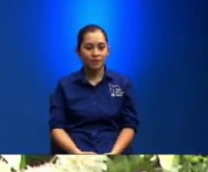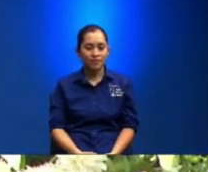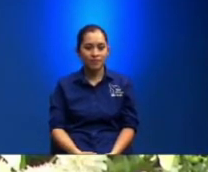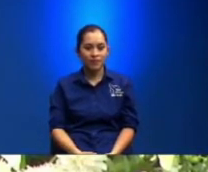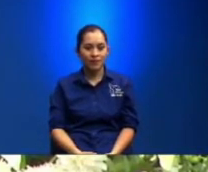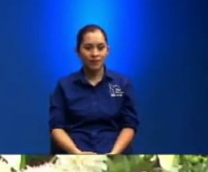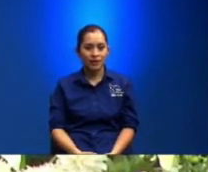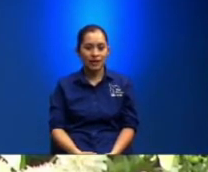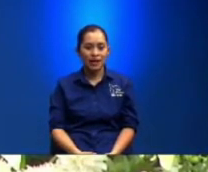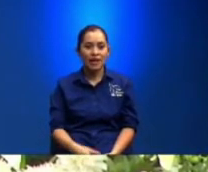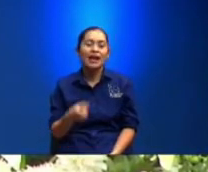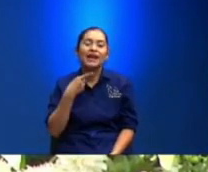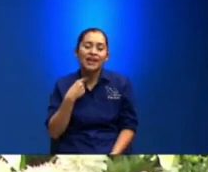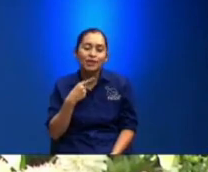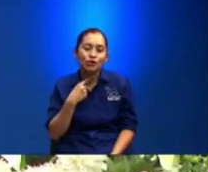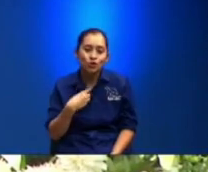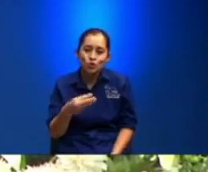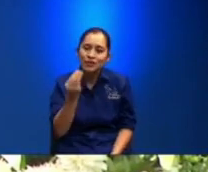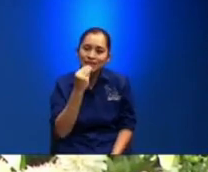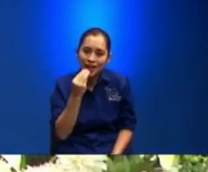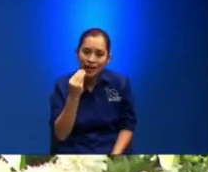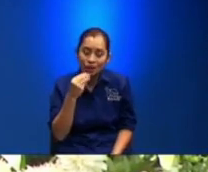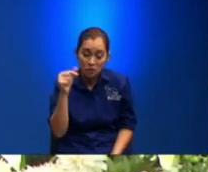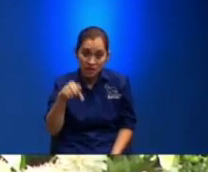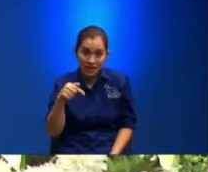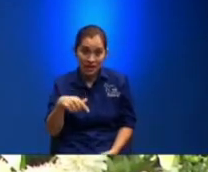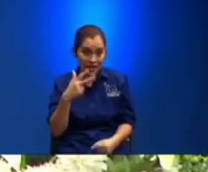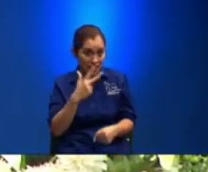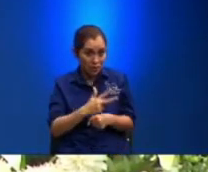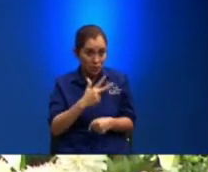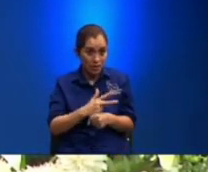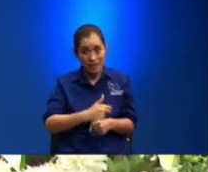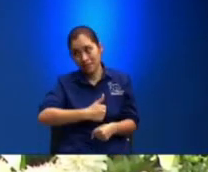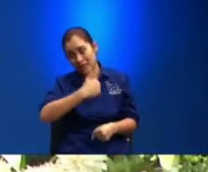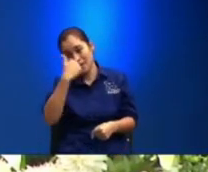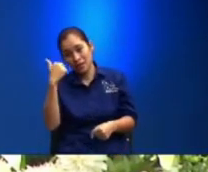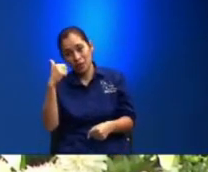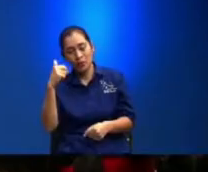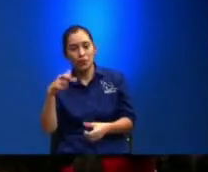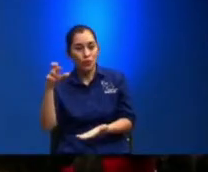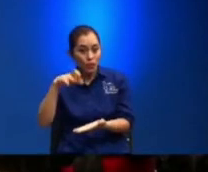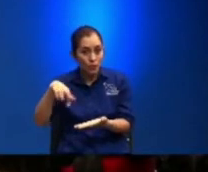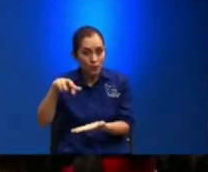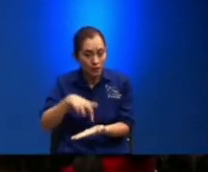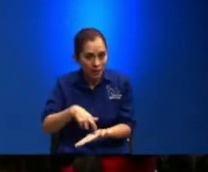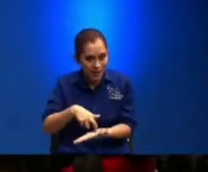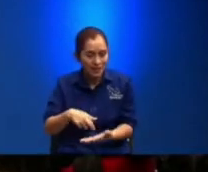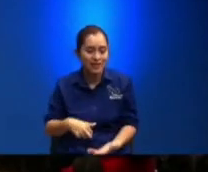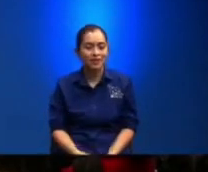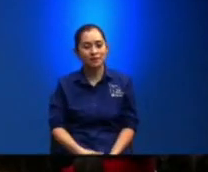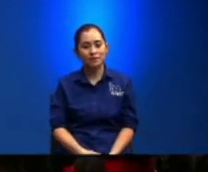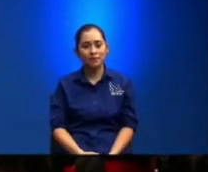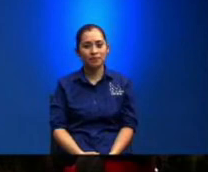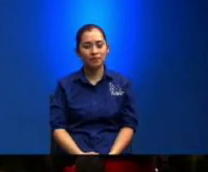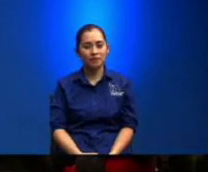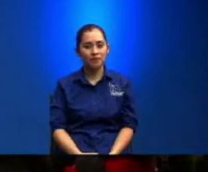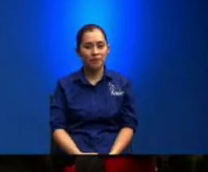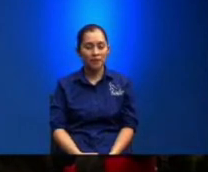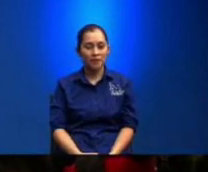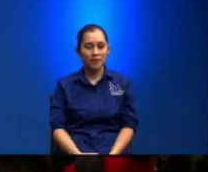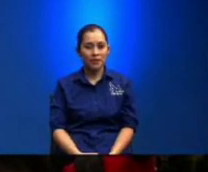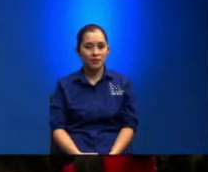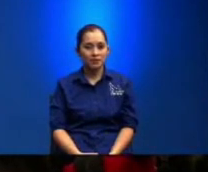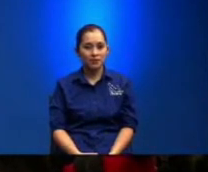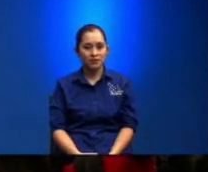manera que quien lo dejan pasar sin ningún problema otros hermanos que llaman crema está malito de chipilín loro cosa eso si los